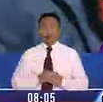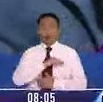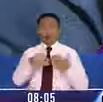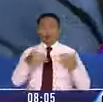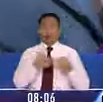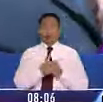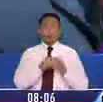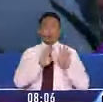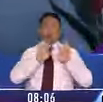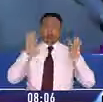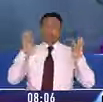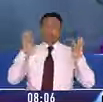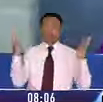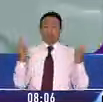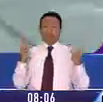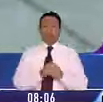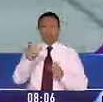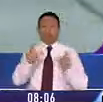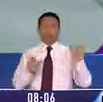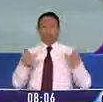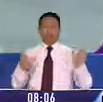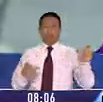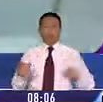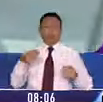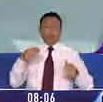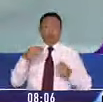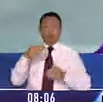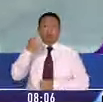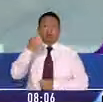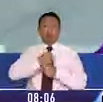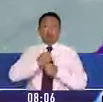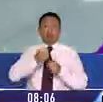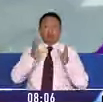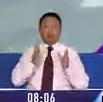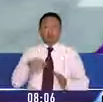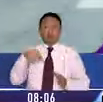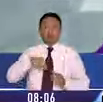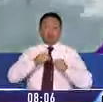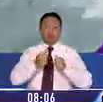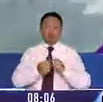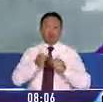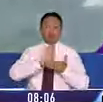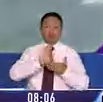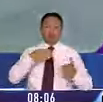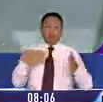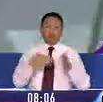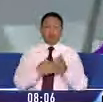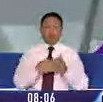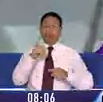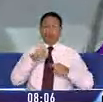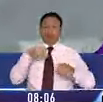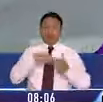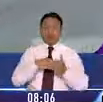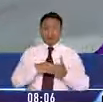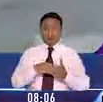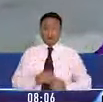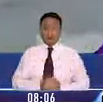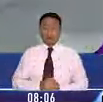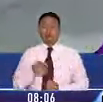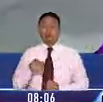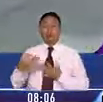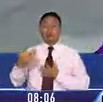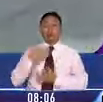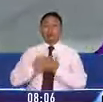restringida el paso de trabajadores y legisladores aquí en la Asamblea. Según lo que nos han indicado, sería